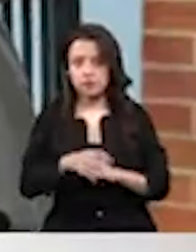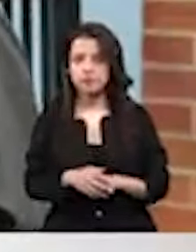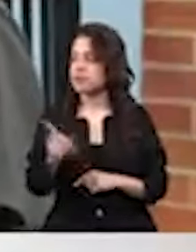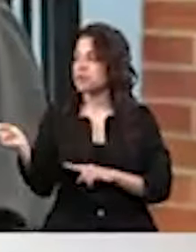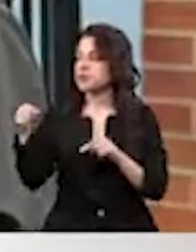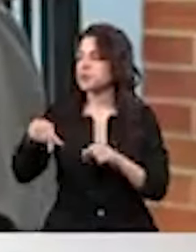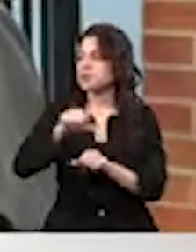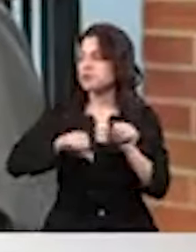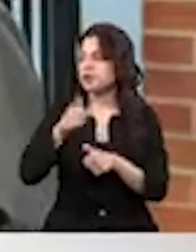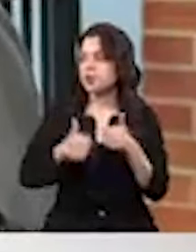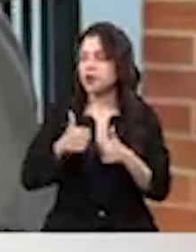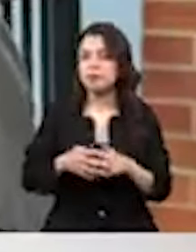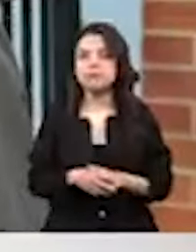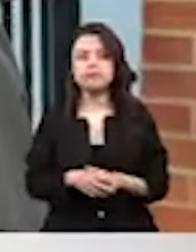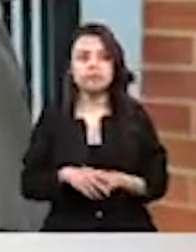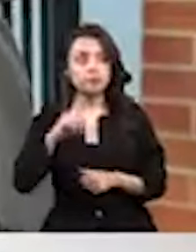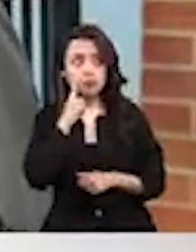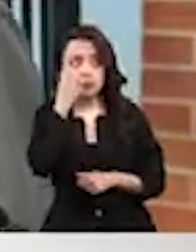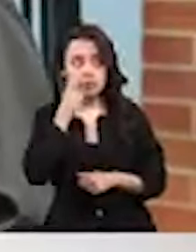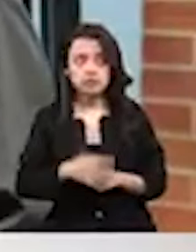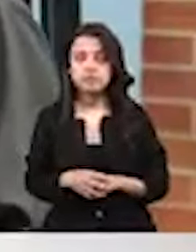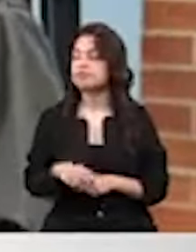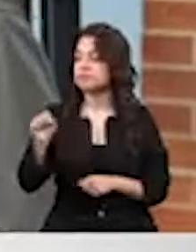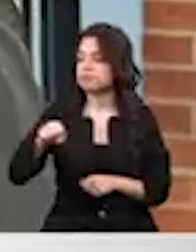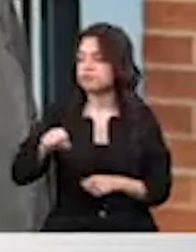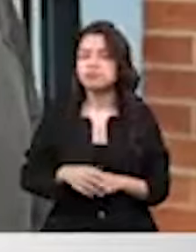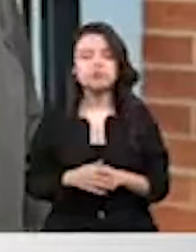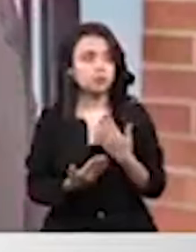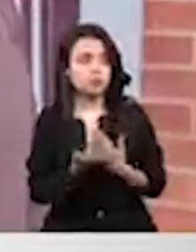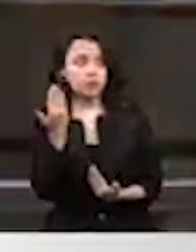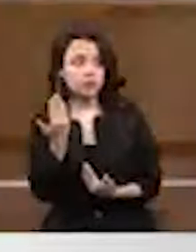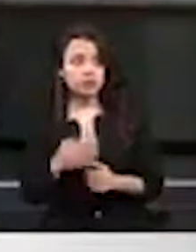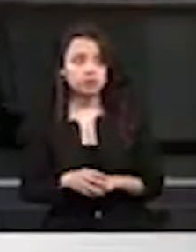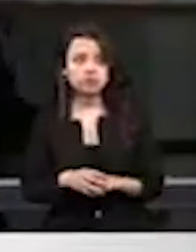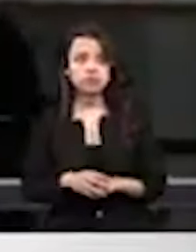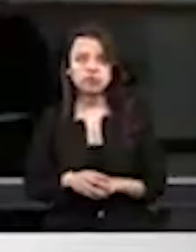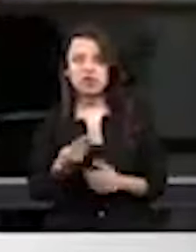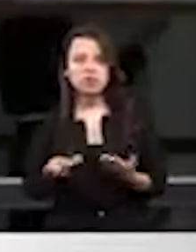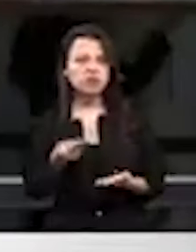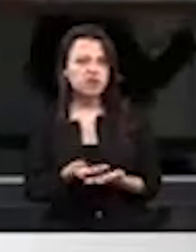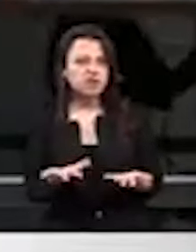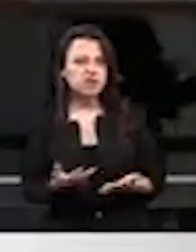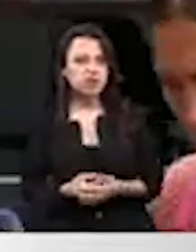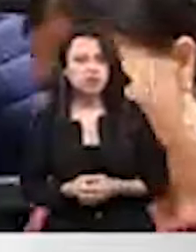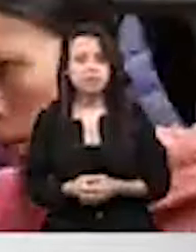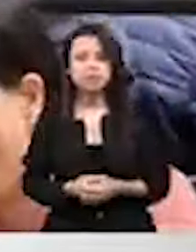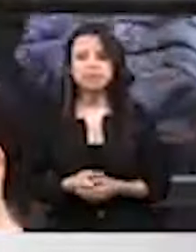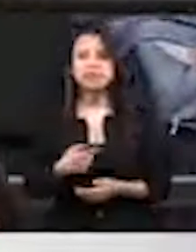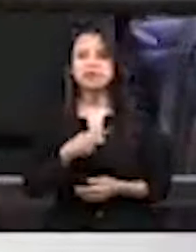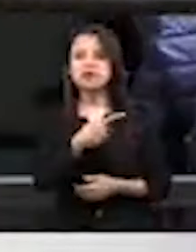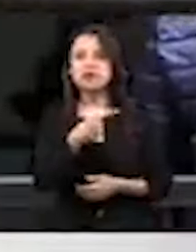haciendo? Sobre el pasaporte. ¿Por primera vez? Sí, señora. ¿Y qué tan fácil fue para ti sacar la cita? ¿Cuánto pagaste sobre todo?